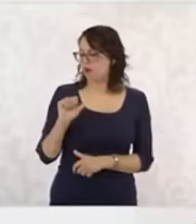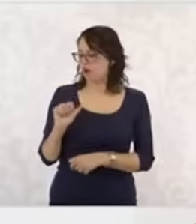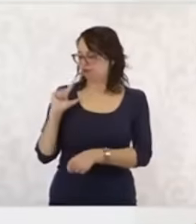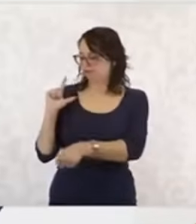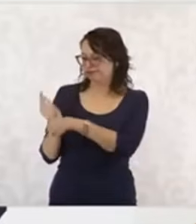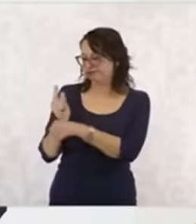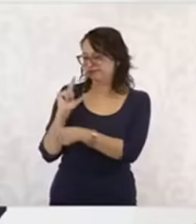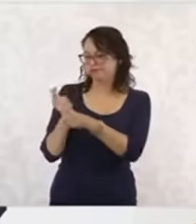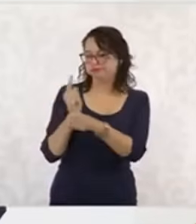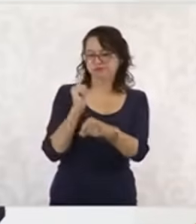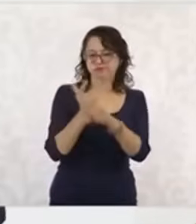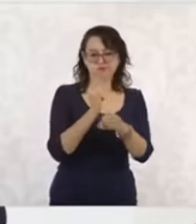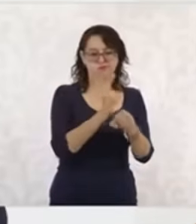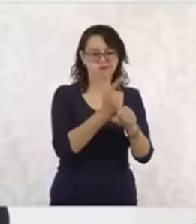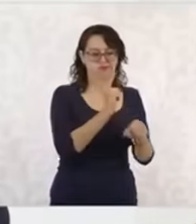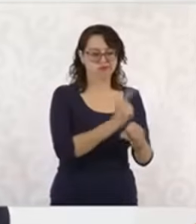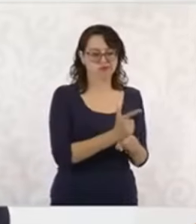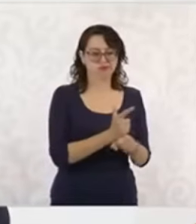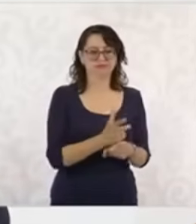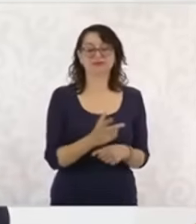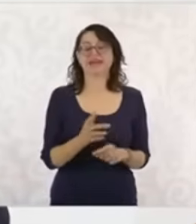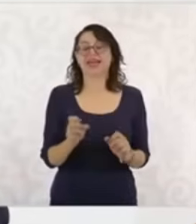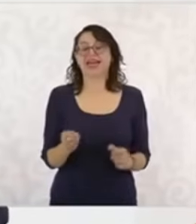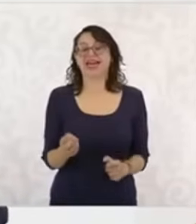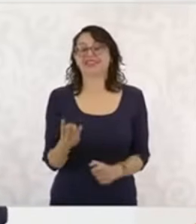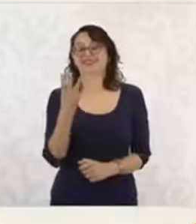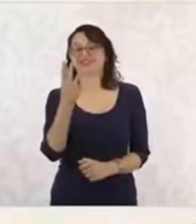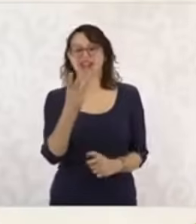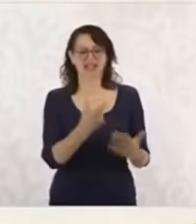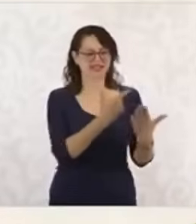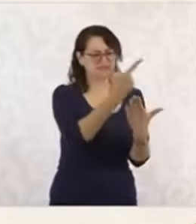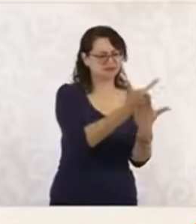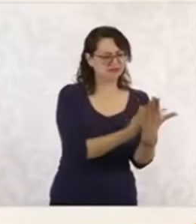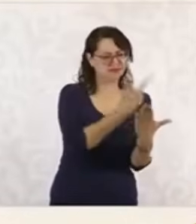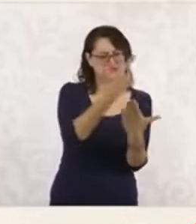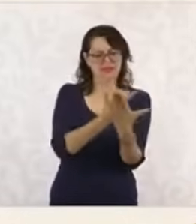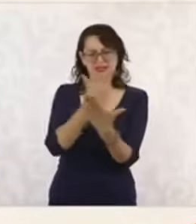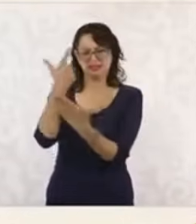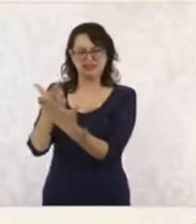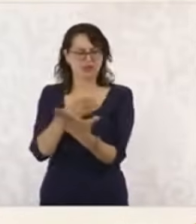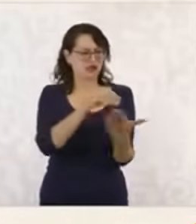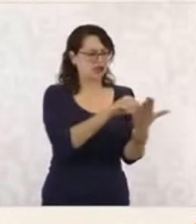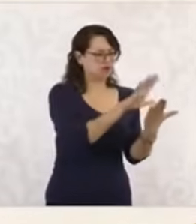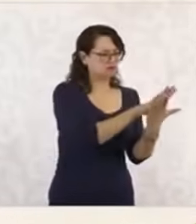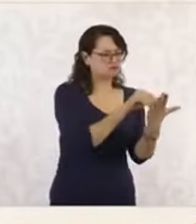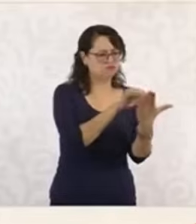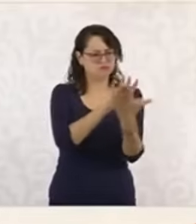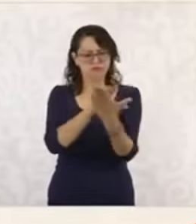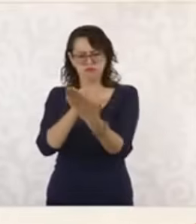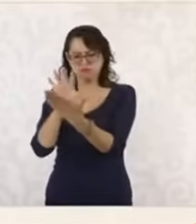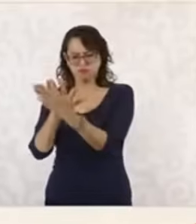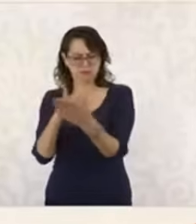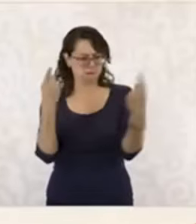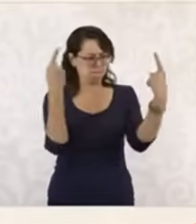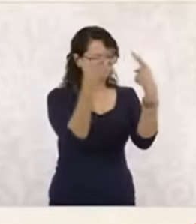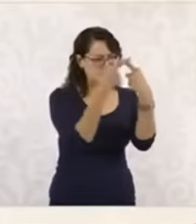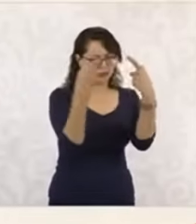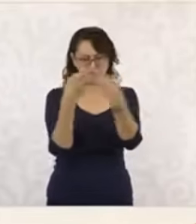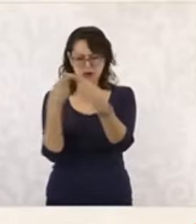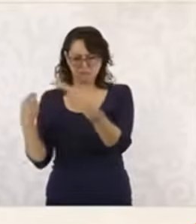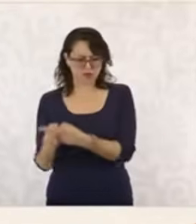concesiones? Encontramos 3 bases de datos que eran incompatibles entre sí, con registros duplicados,